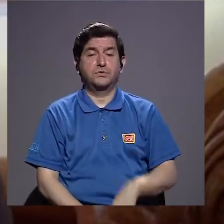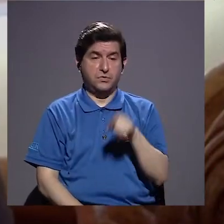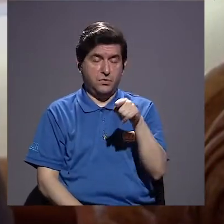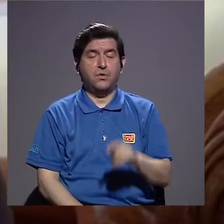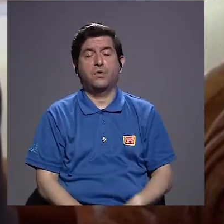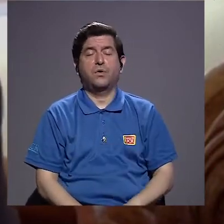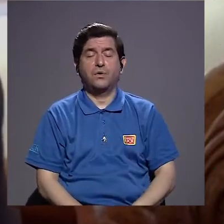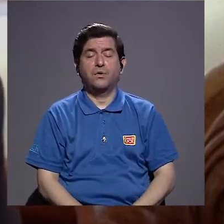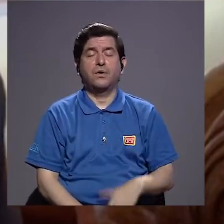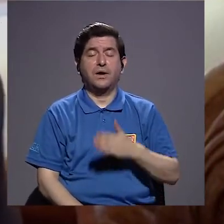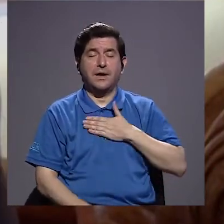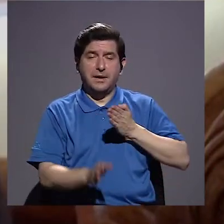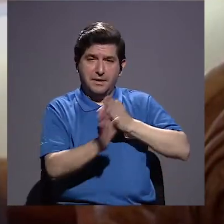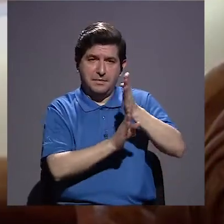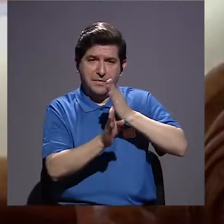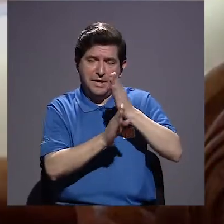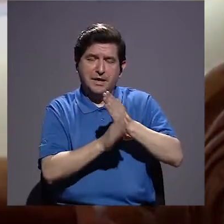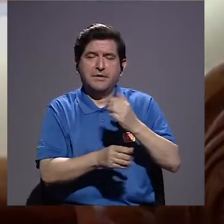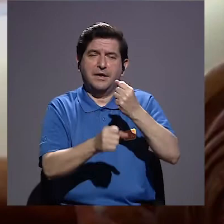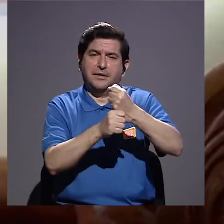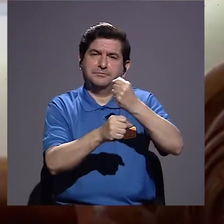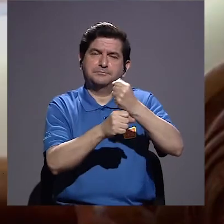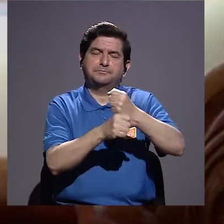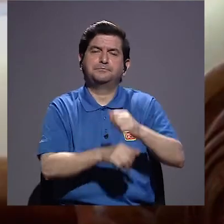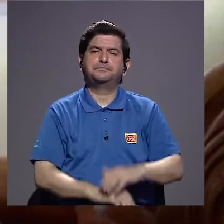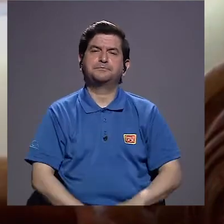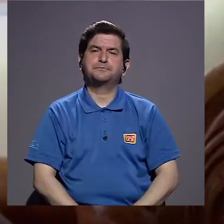tratar a lo largo de mi carrera.